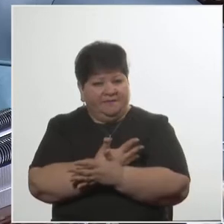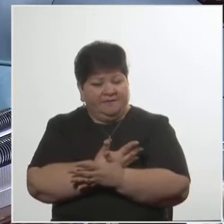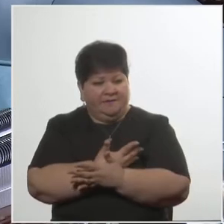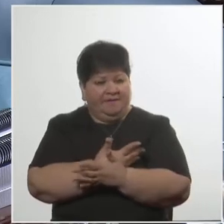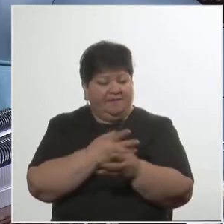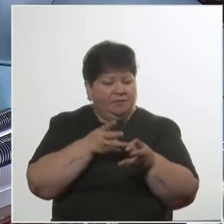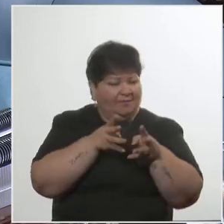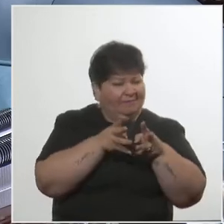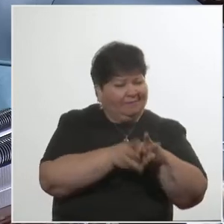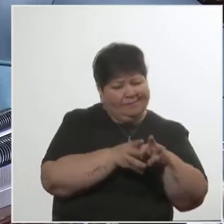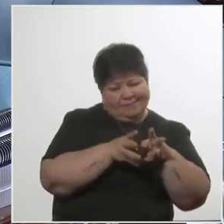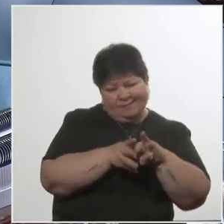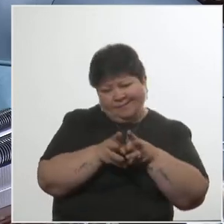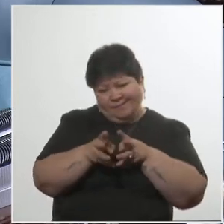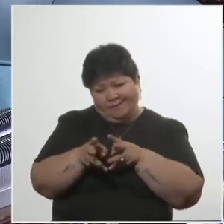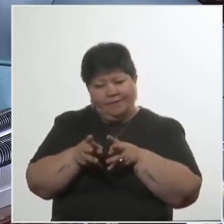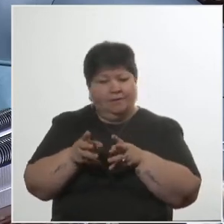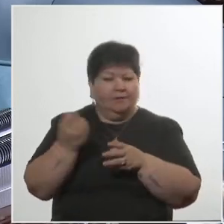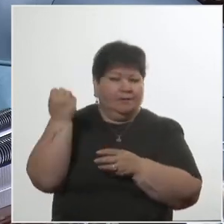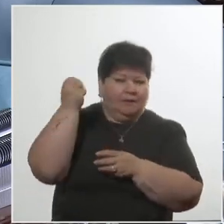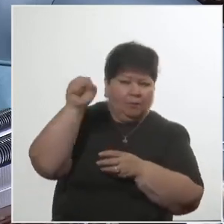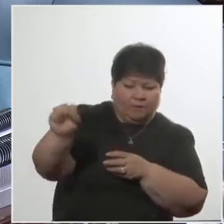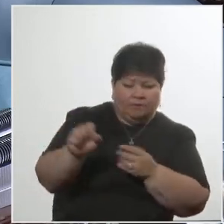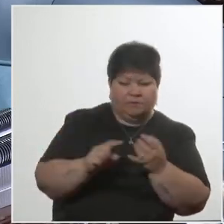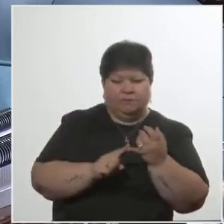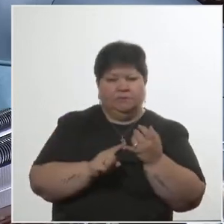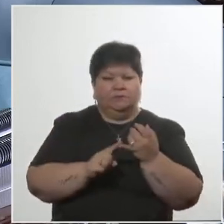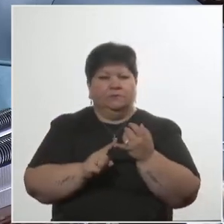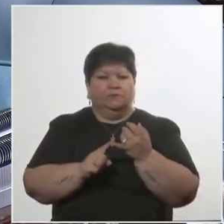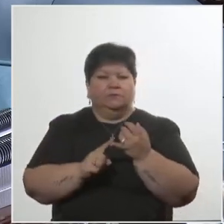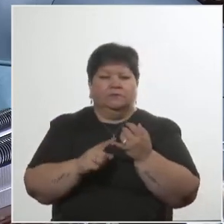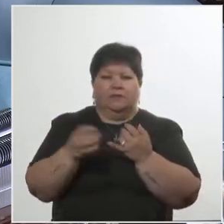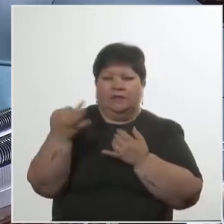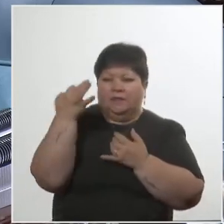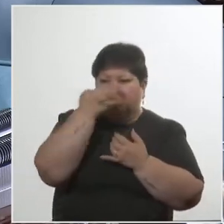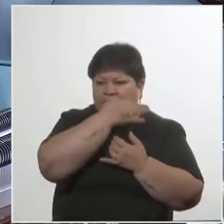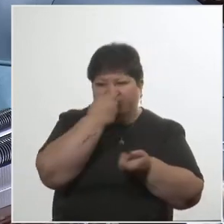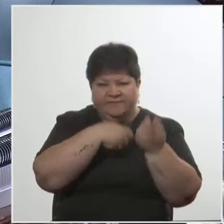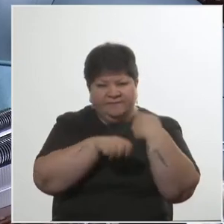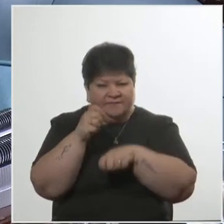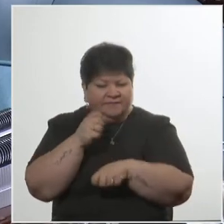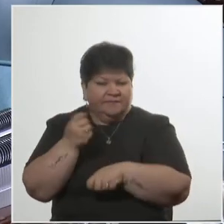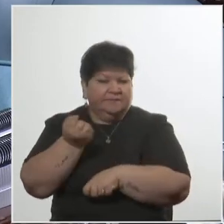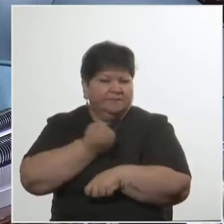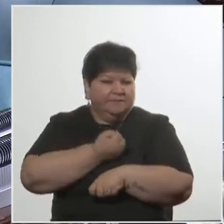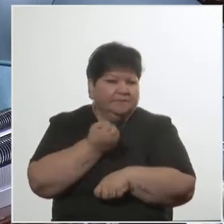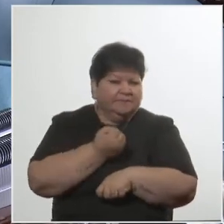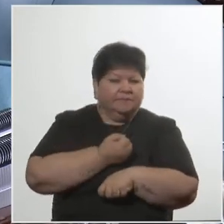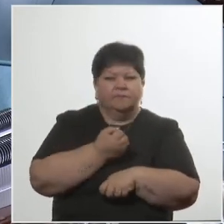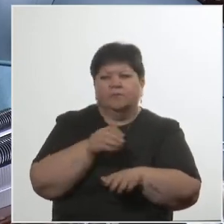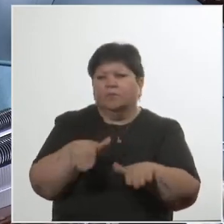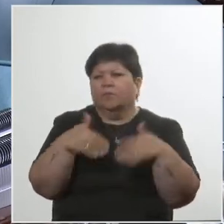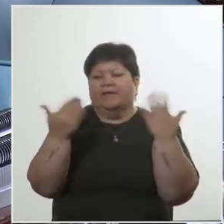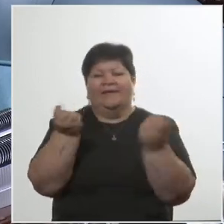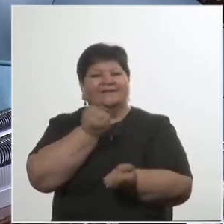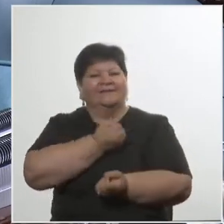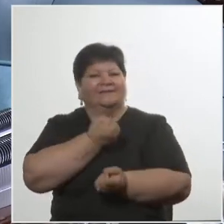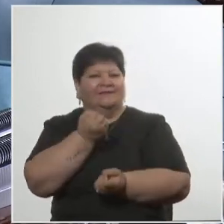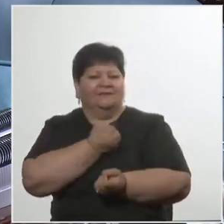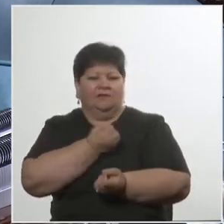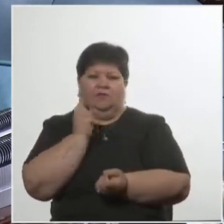guerrilla las víctimas de la delincuencia los que ocurren a manos de los narcos cualquier asesinato es